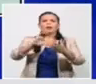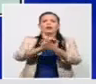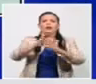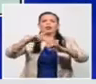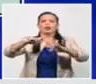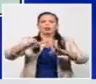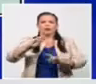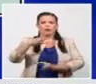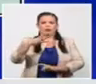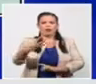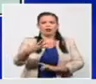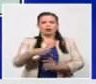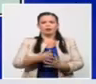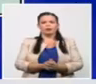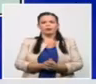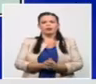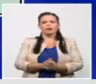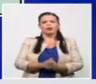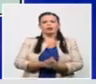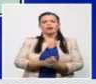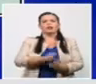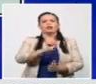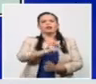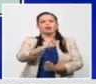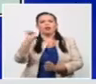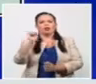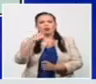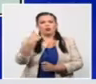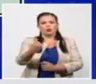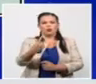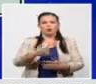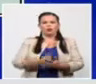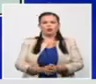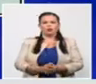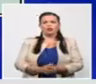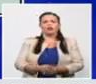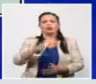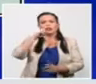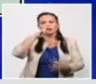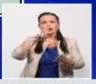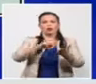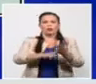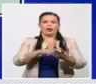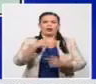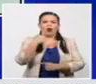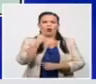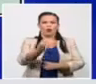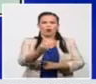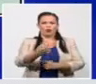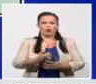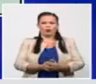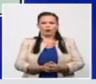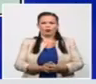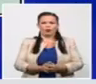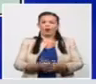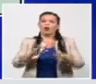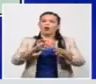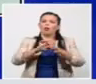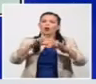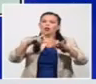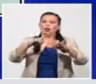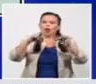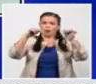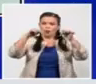El Salvador 1 y Niceto Pérez 1. Guantánamo en el día de hoy con una cifra inferior a la que